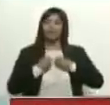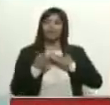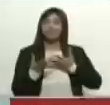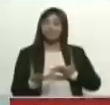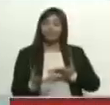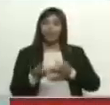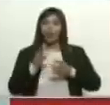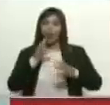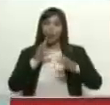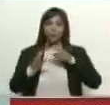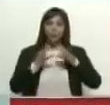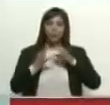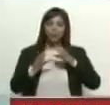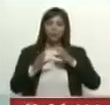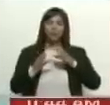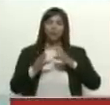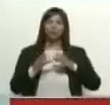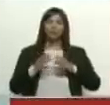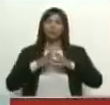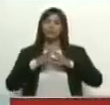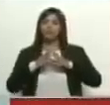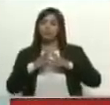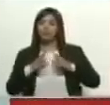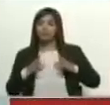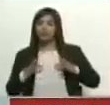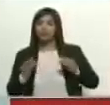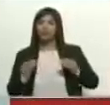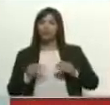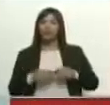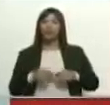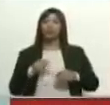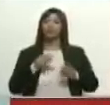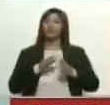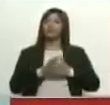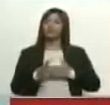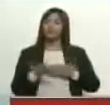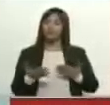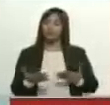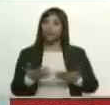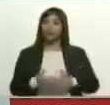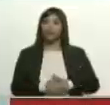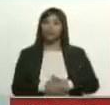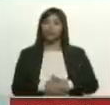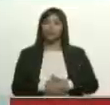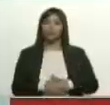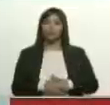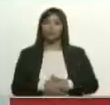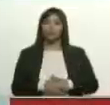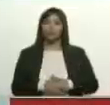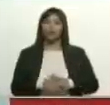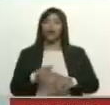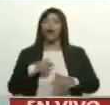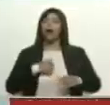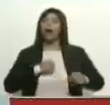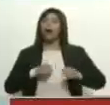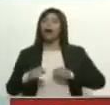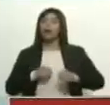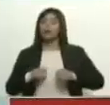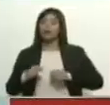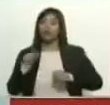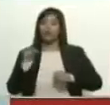informar todo lo concerniente, lo conducente a las acciones que